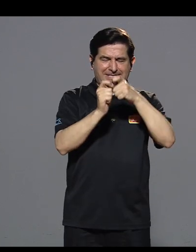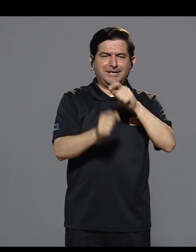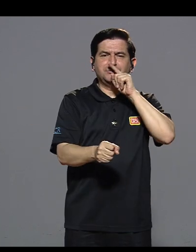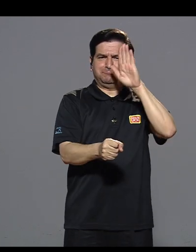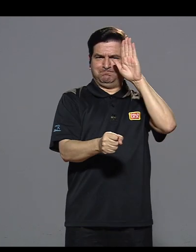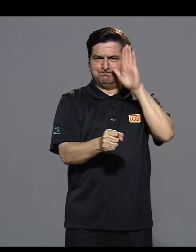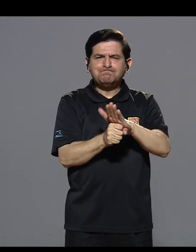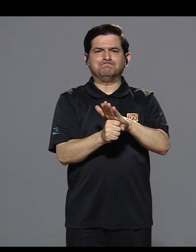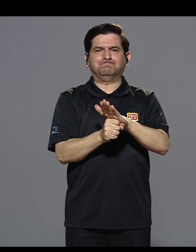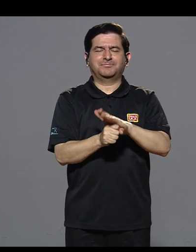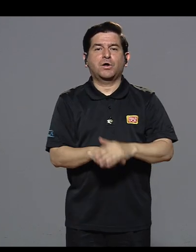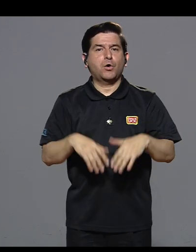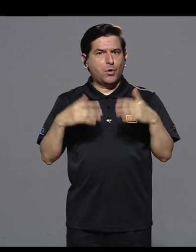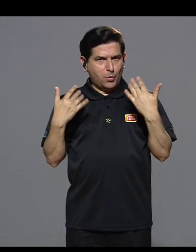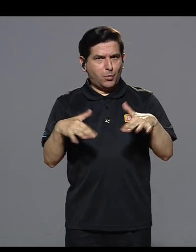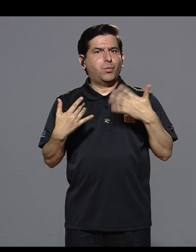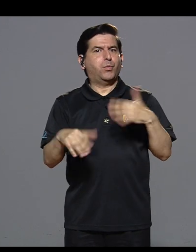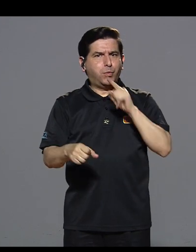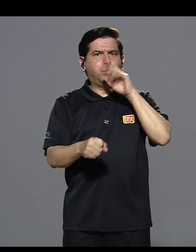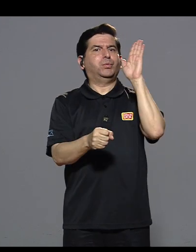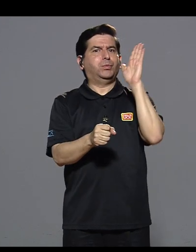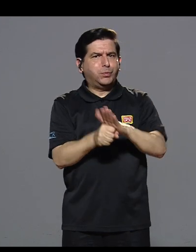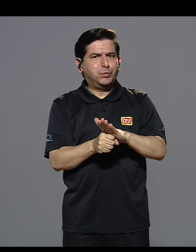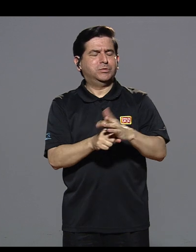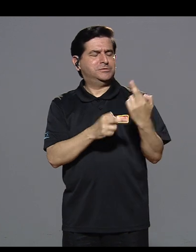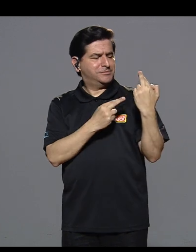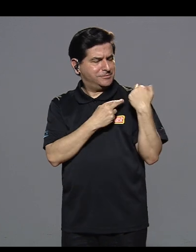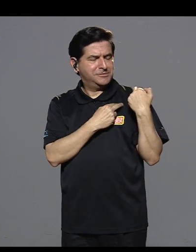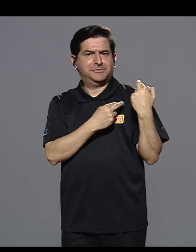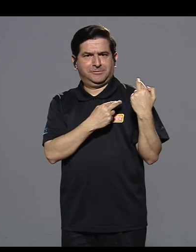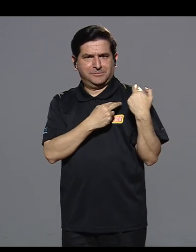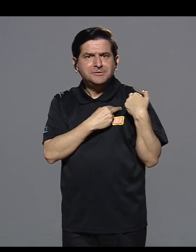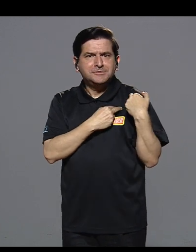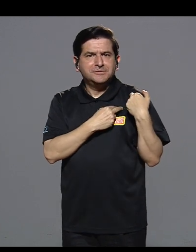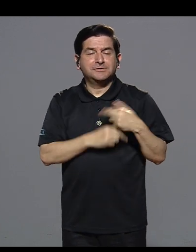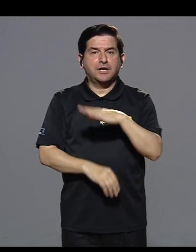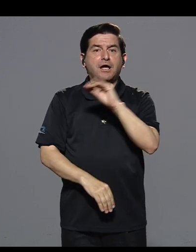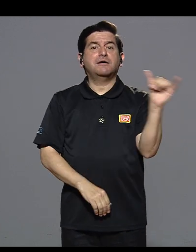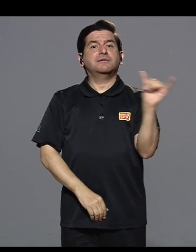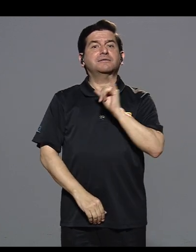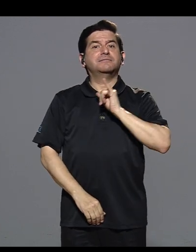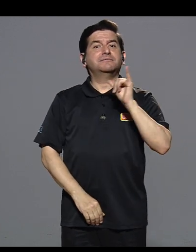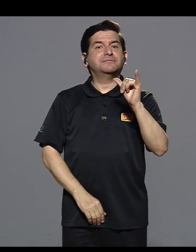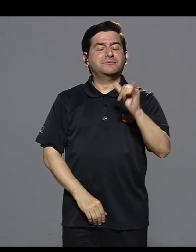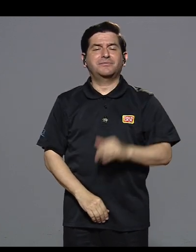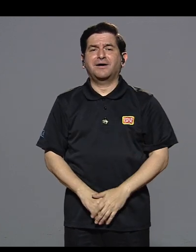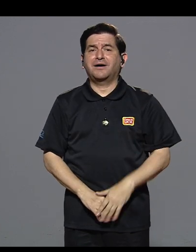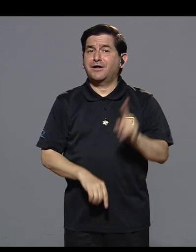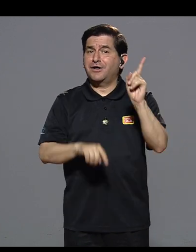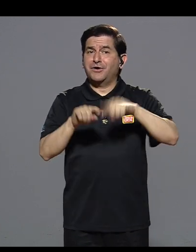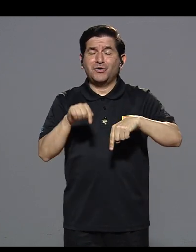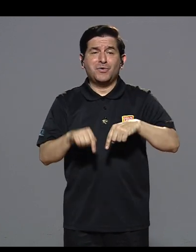concreta, es comprometida, muy comprometida, responsable Y